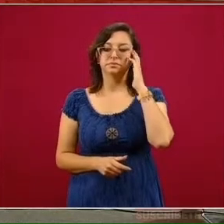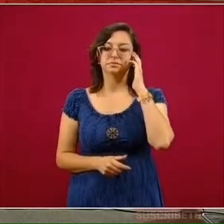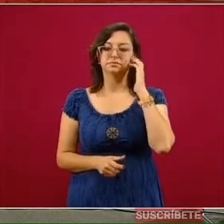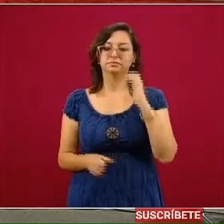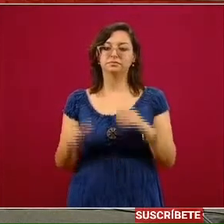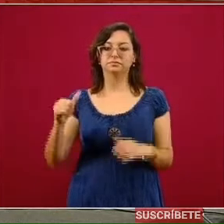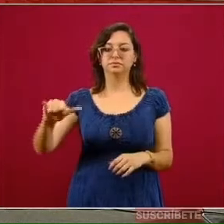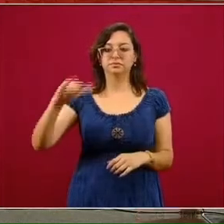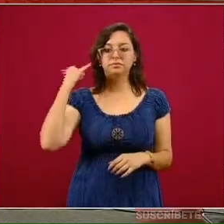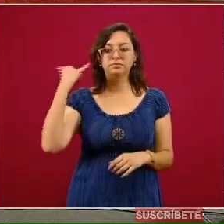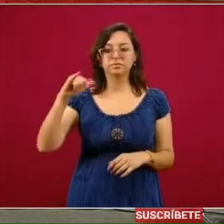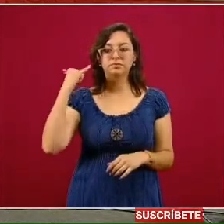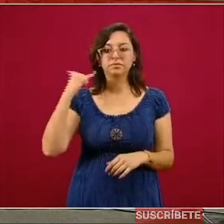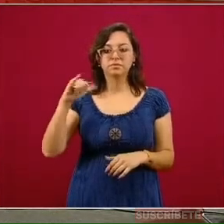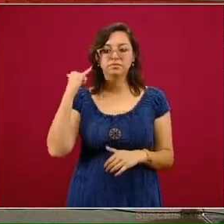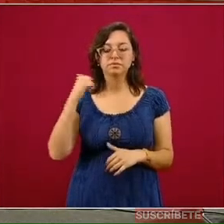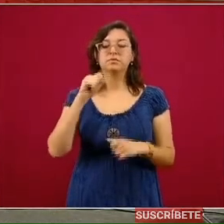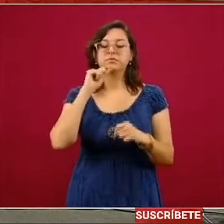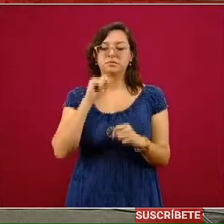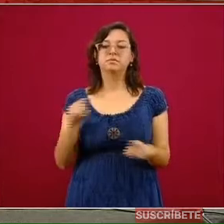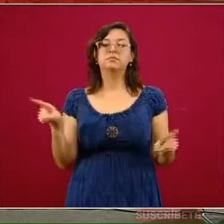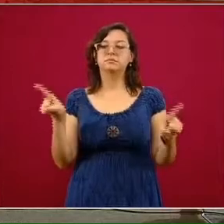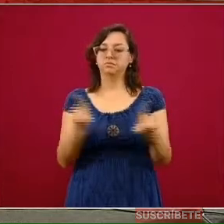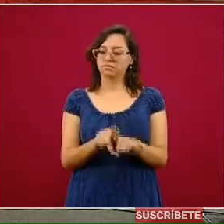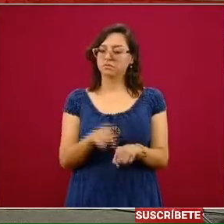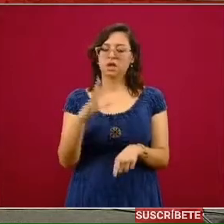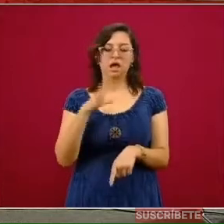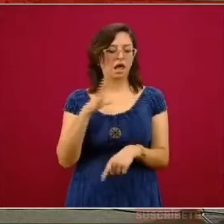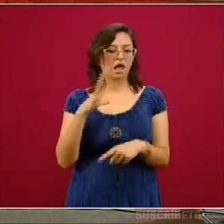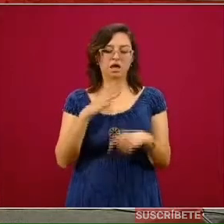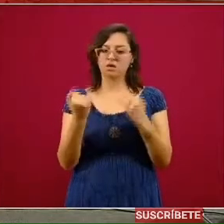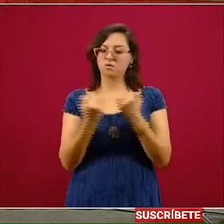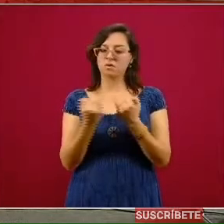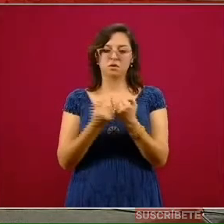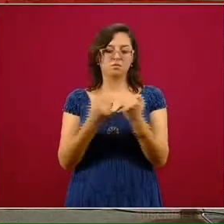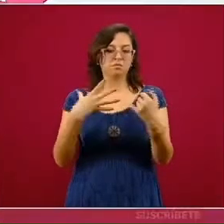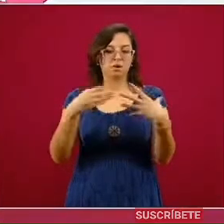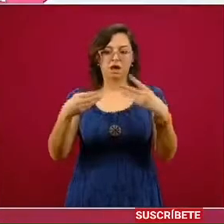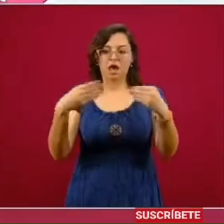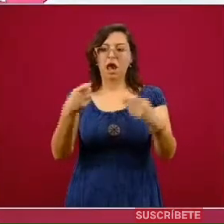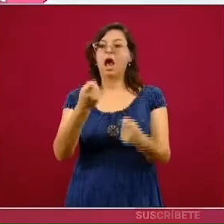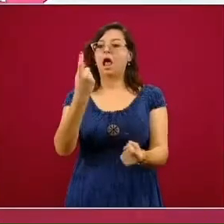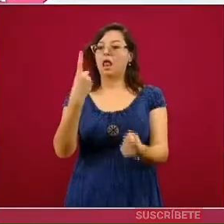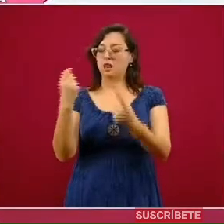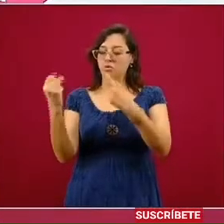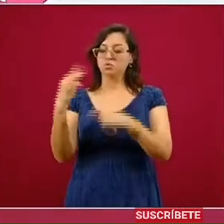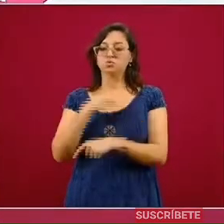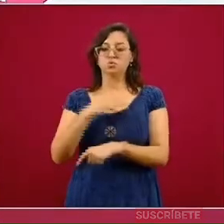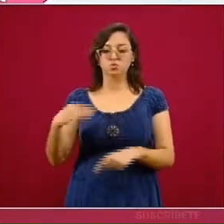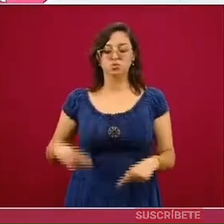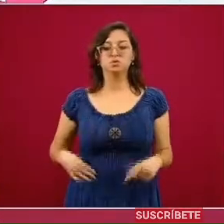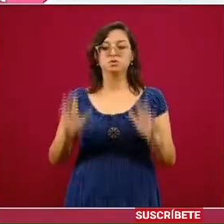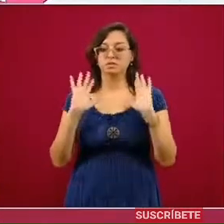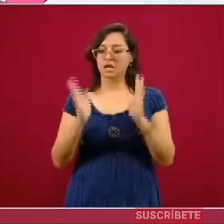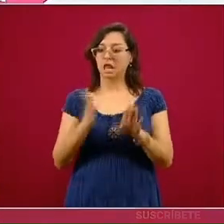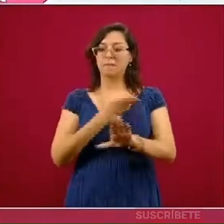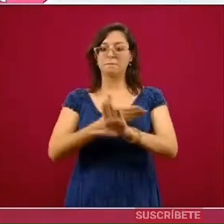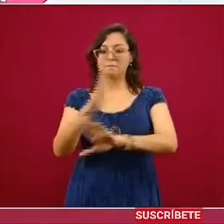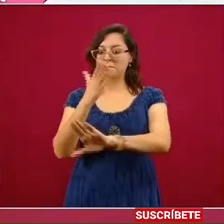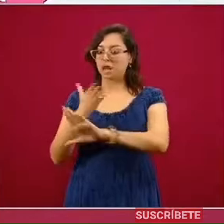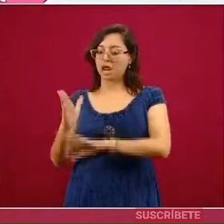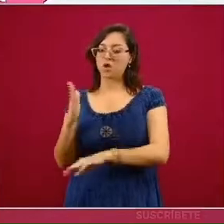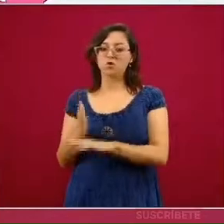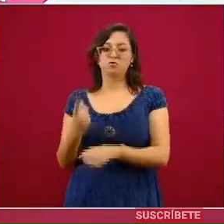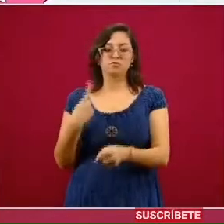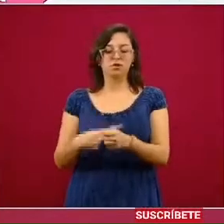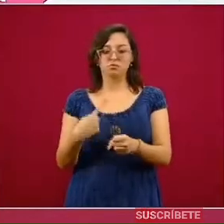Yucatán, también una transmisión dispersa, tiene ya algunos municipios que no están presentando